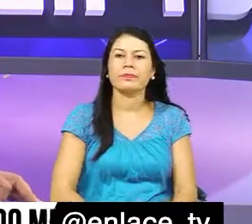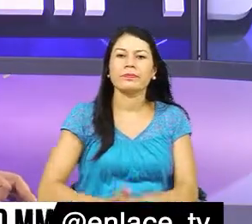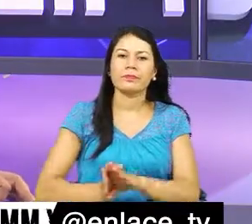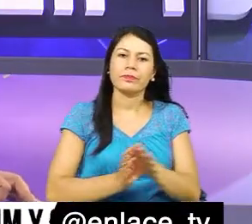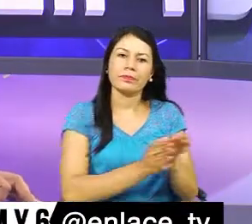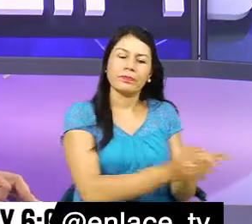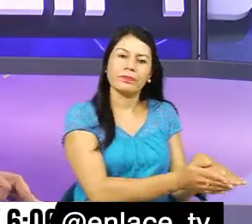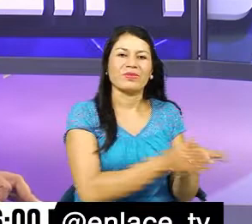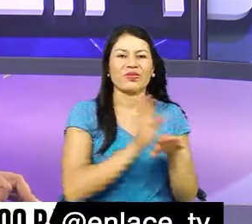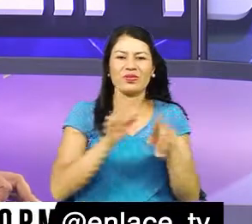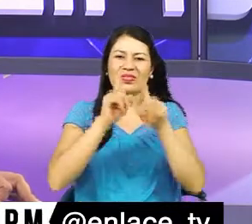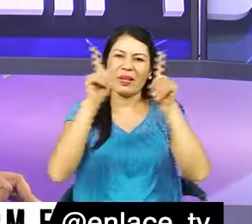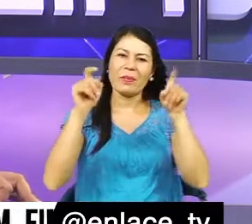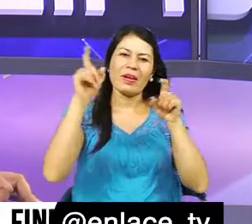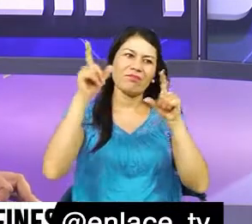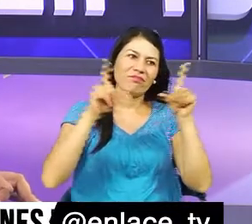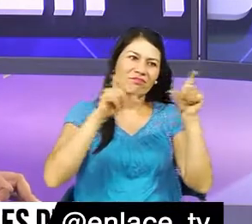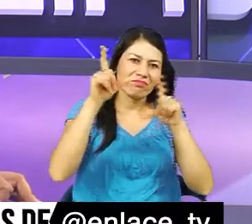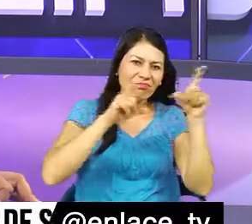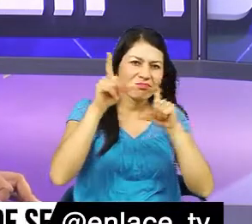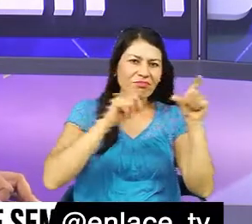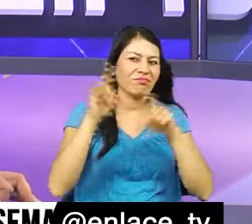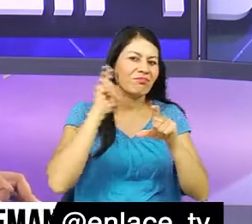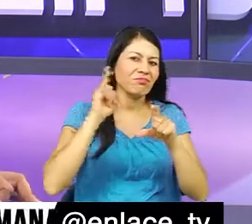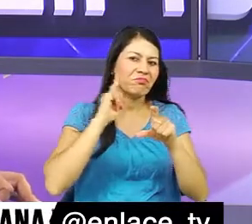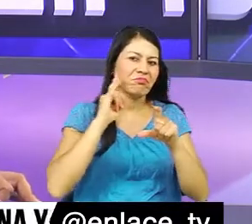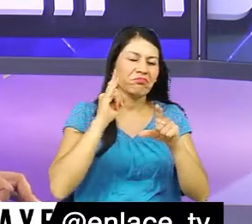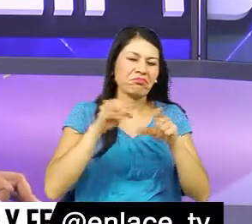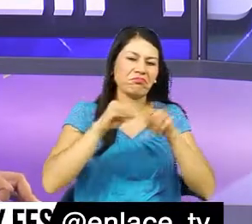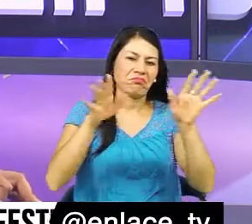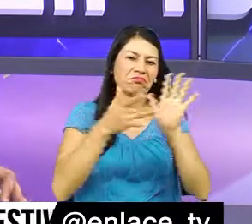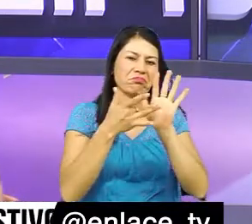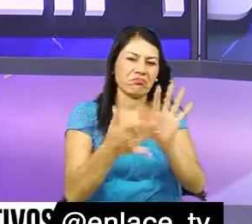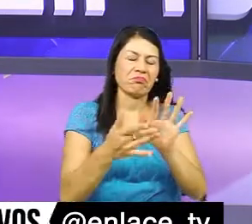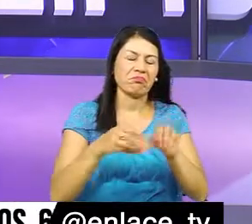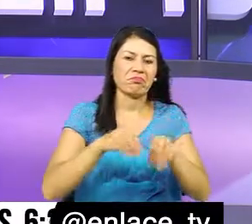otros hechos importantes ocurridos en las últimas horas en nuestra ciudad y región.